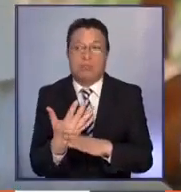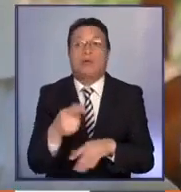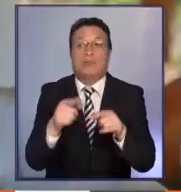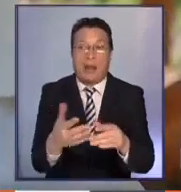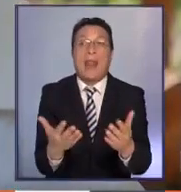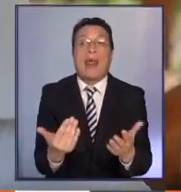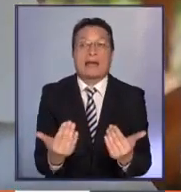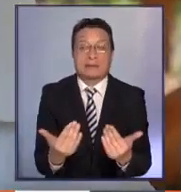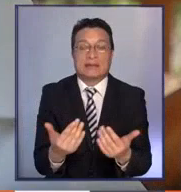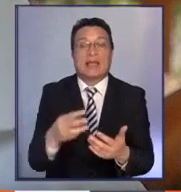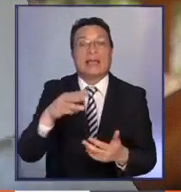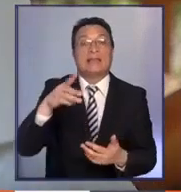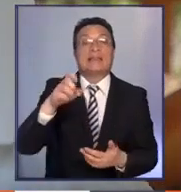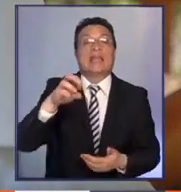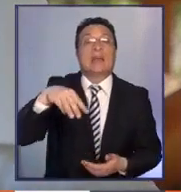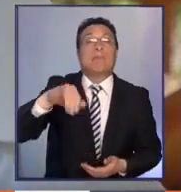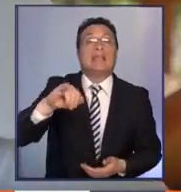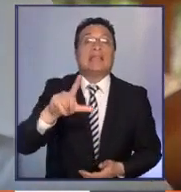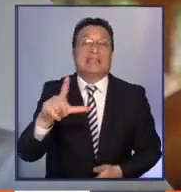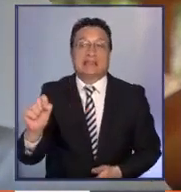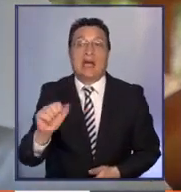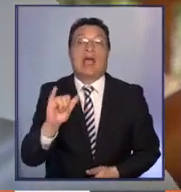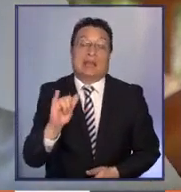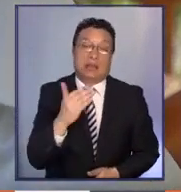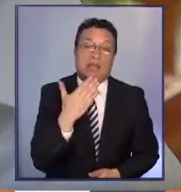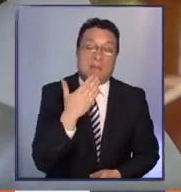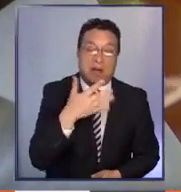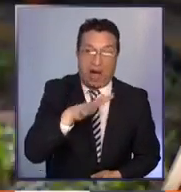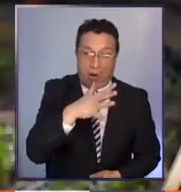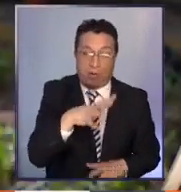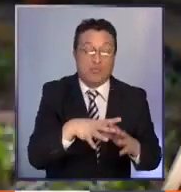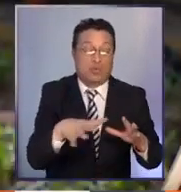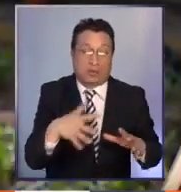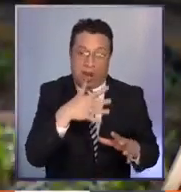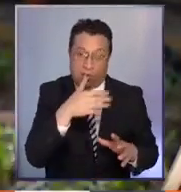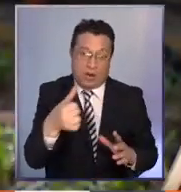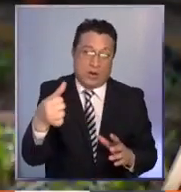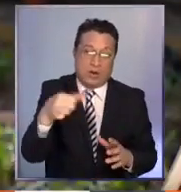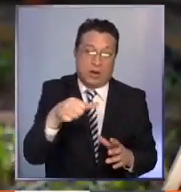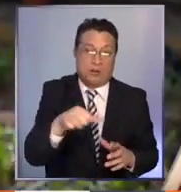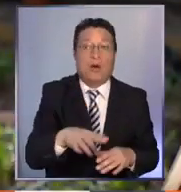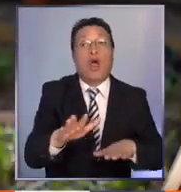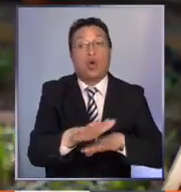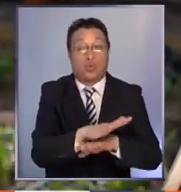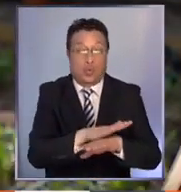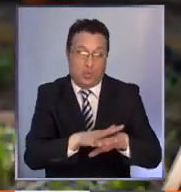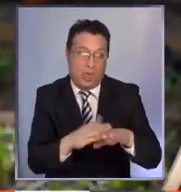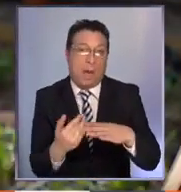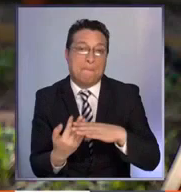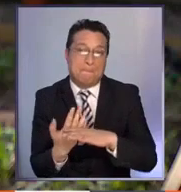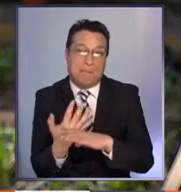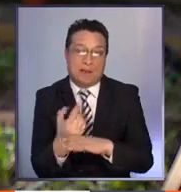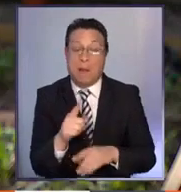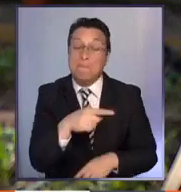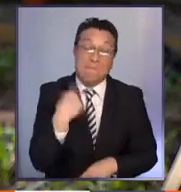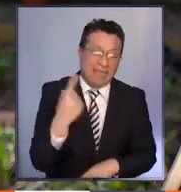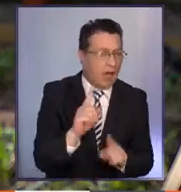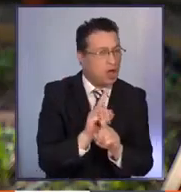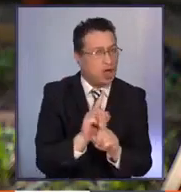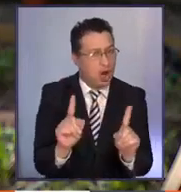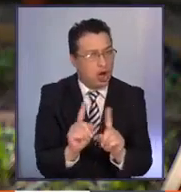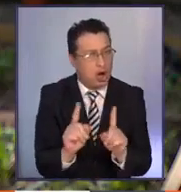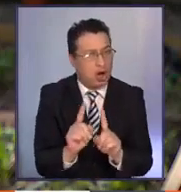necesitan semillas y también agua, mucha agua. Hay que cuidar la planta, no matarla, porque si